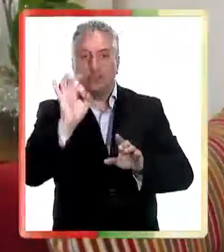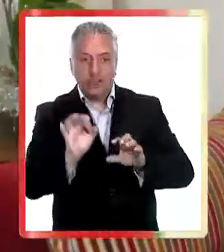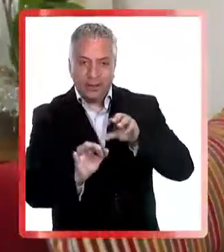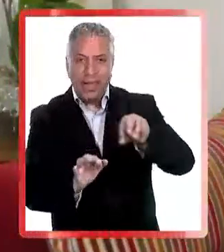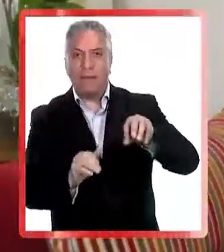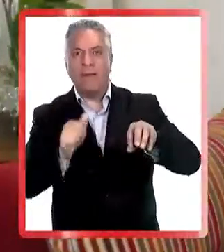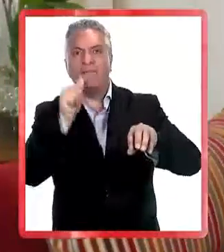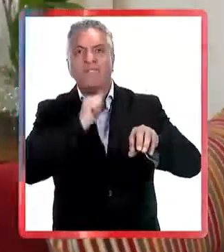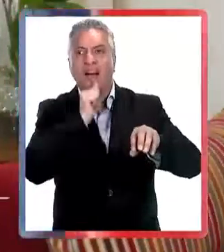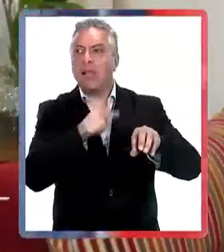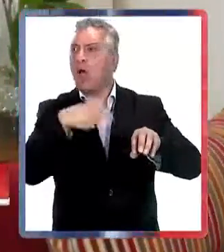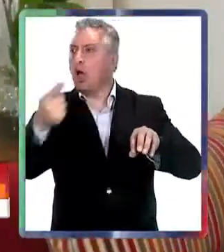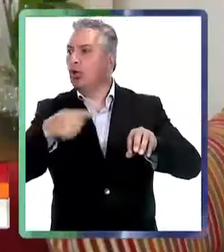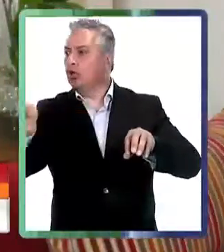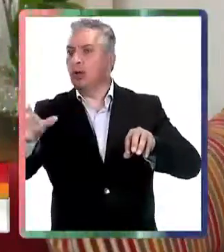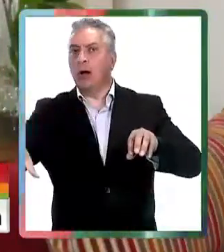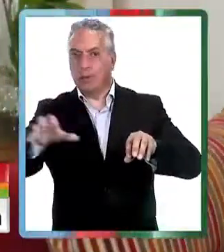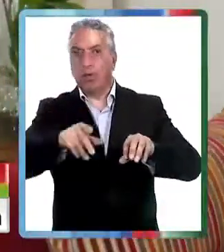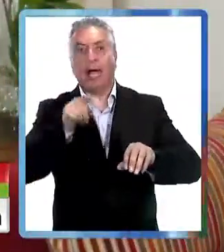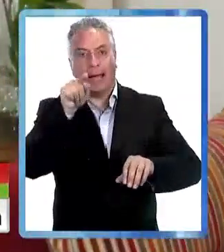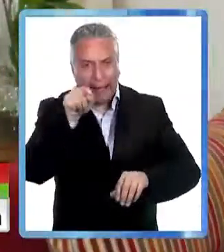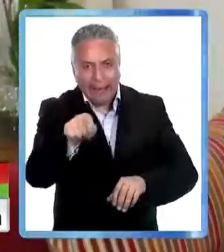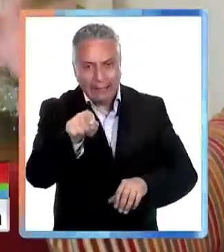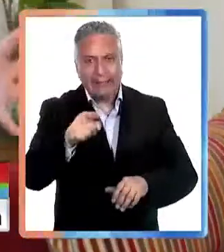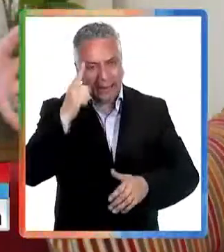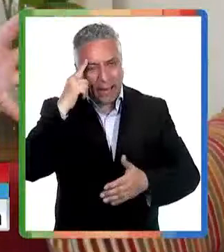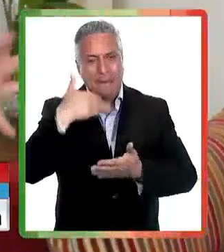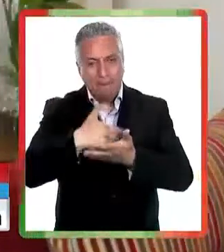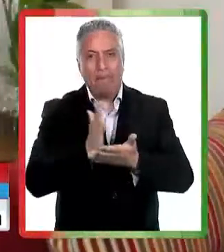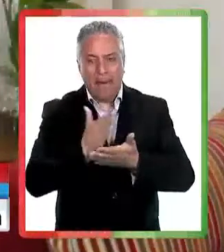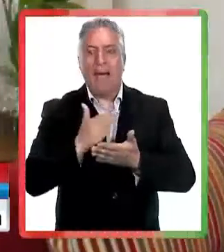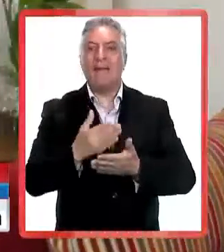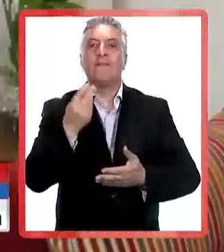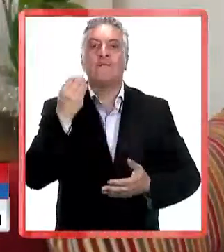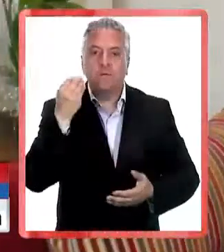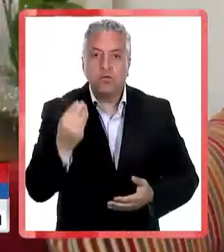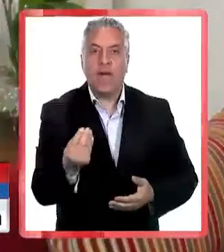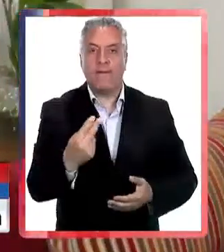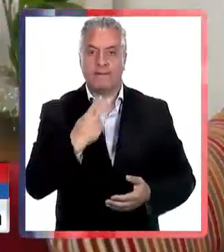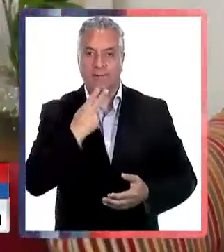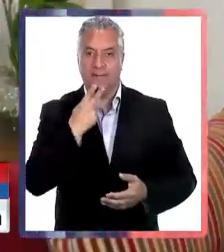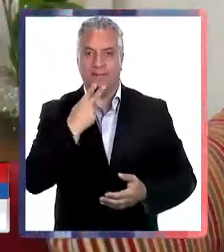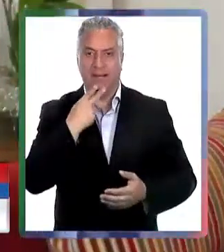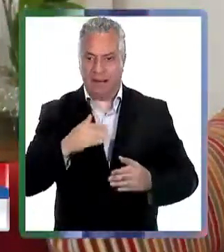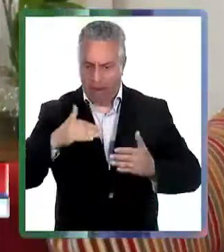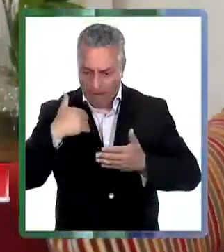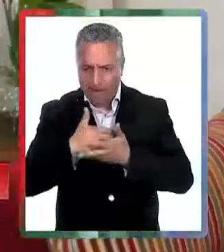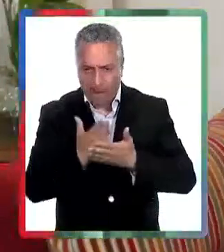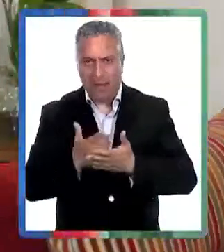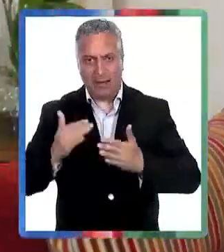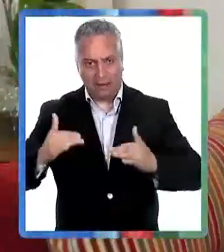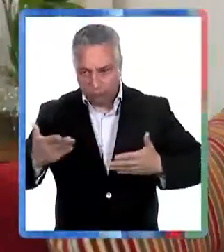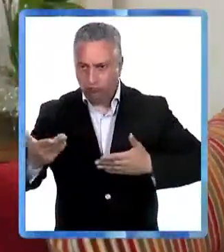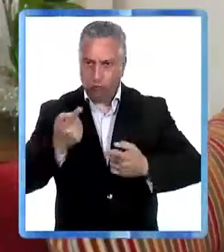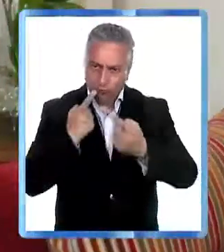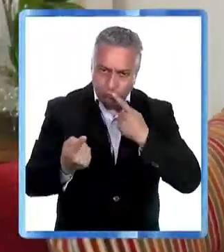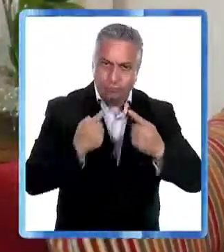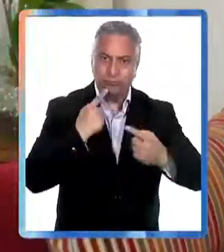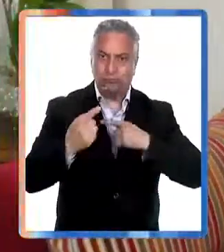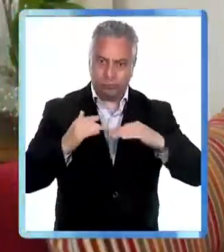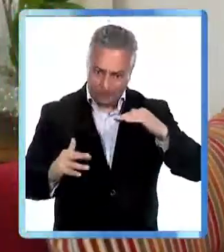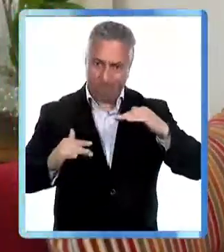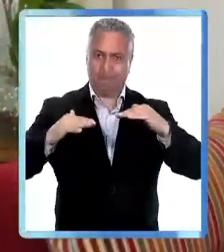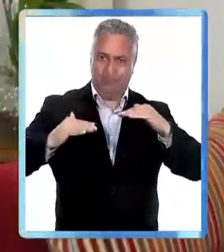falta todavía. Pero eso es el plan Buen Vivir, llegar con más Estado, nivelar hacia arriba, conversaciones con el